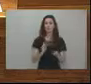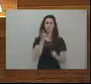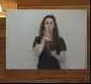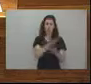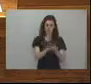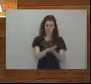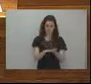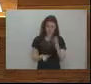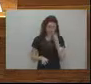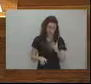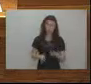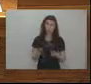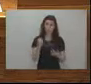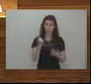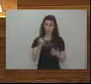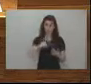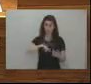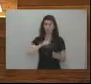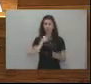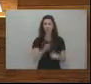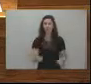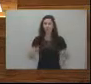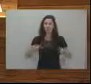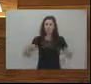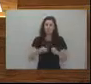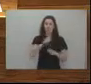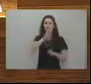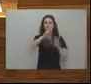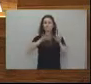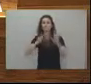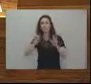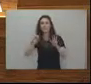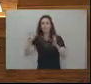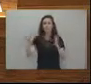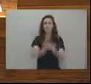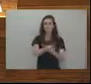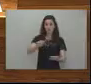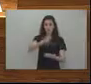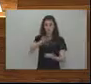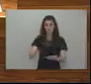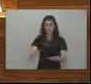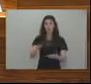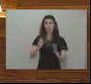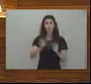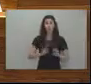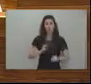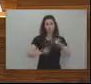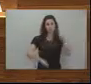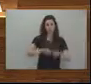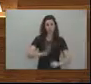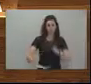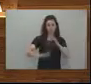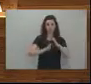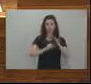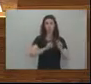modelo energético no es construir una regasificadora de 380 millones de euros que está paralizada. Creemos que esos 380 millones de euros